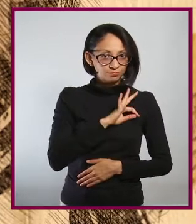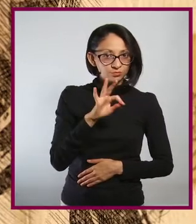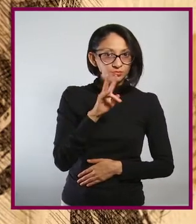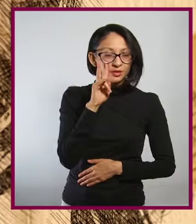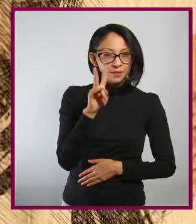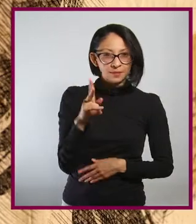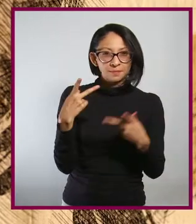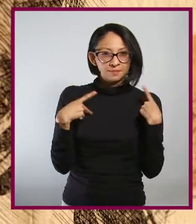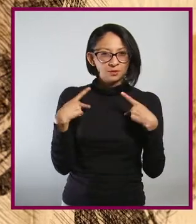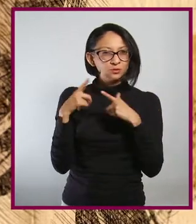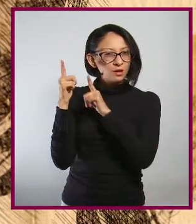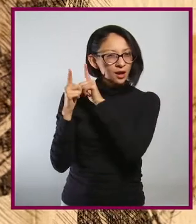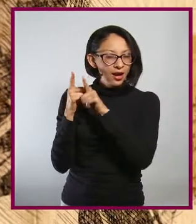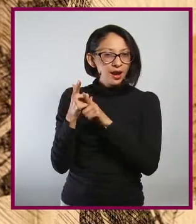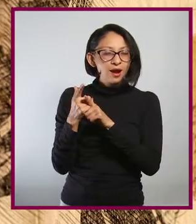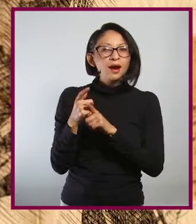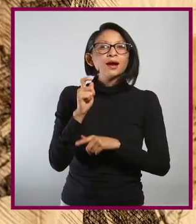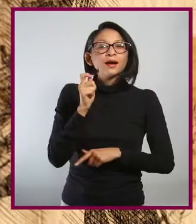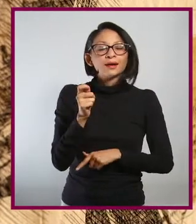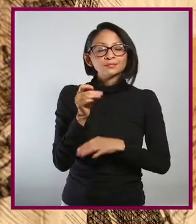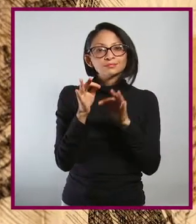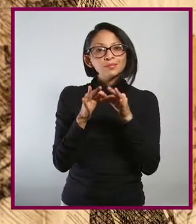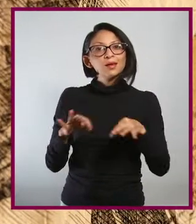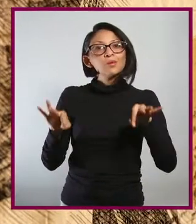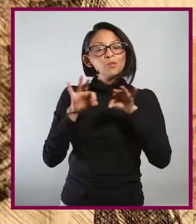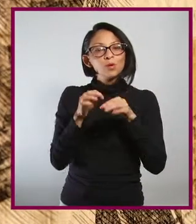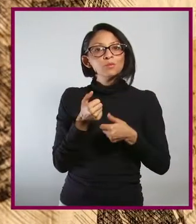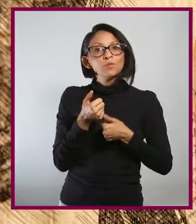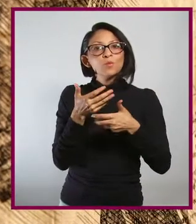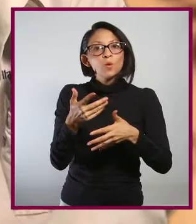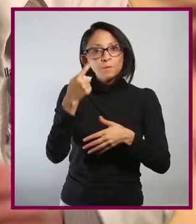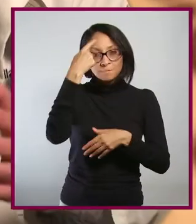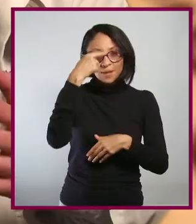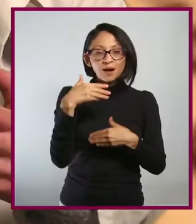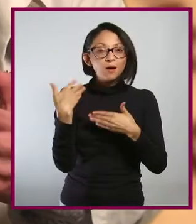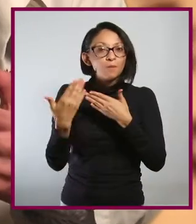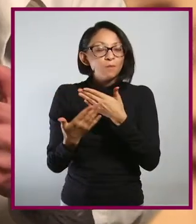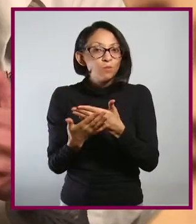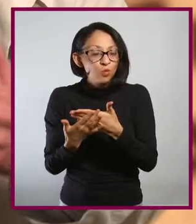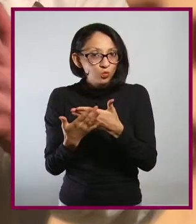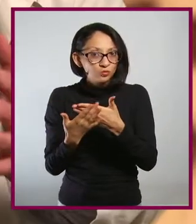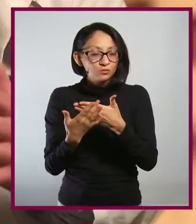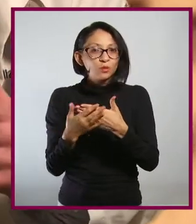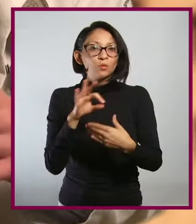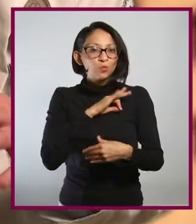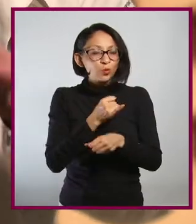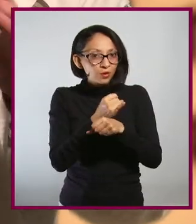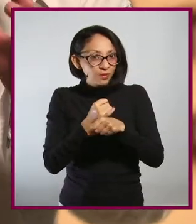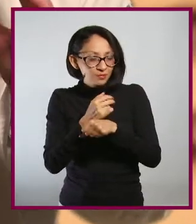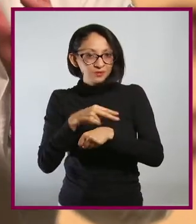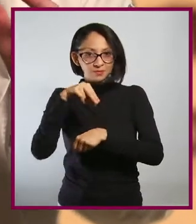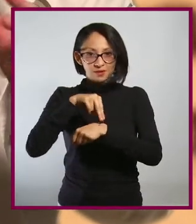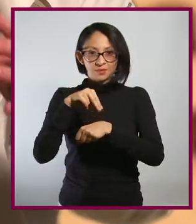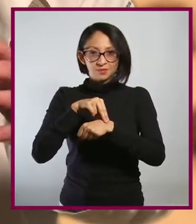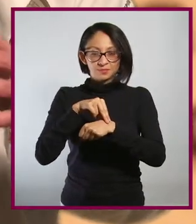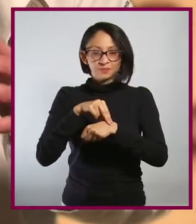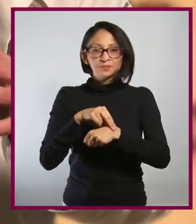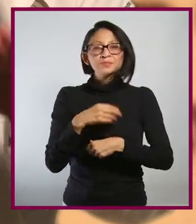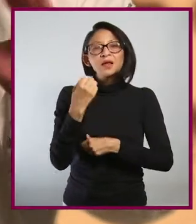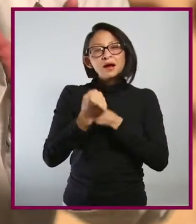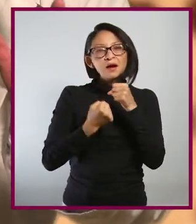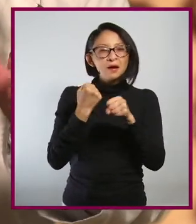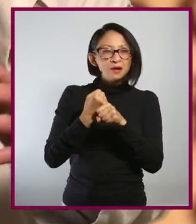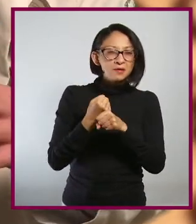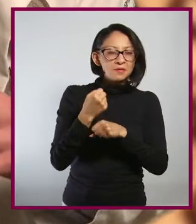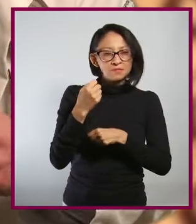Como puedes ver, los griegos aportaron las bases para las historias clínicas. Cientos de años después, a mediados del